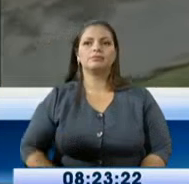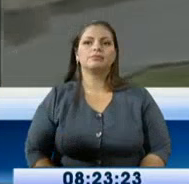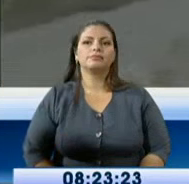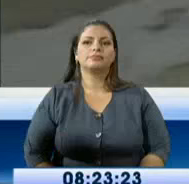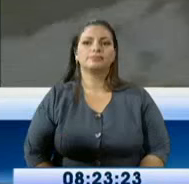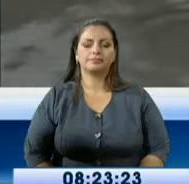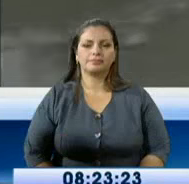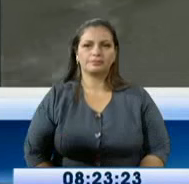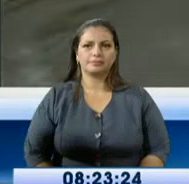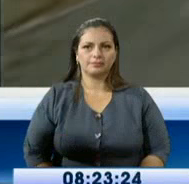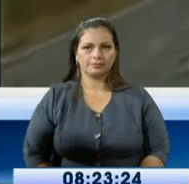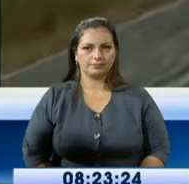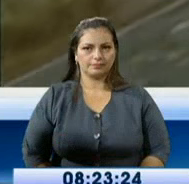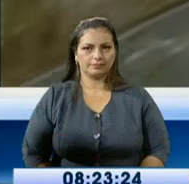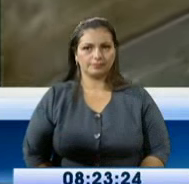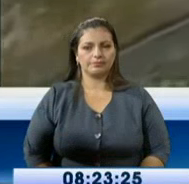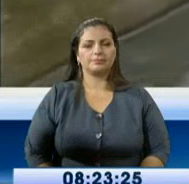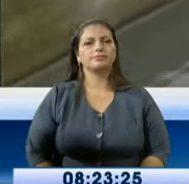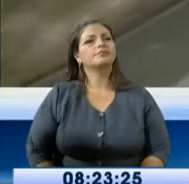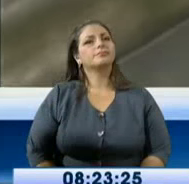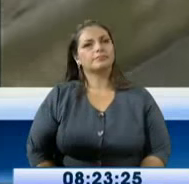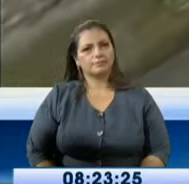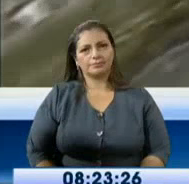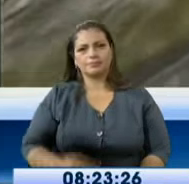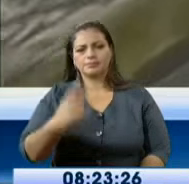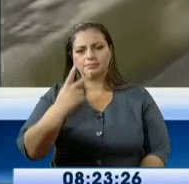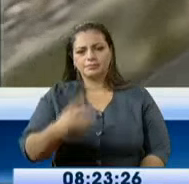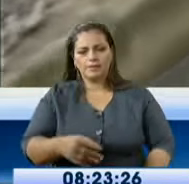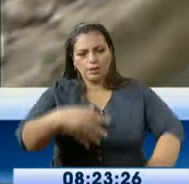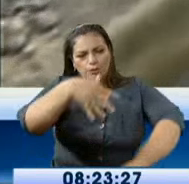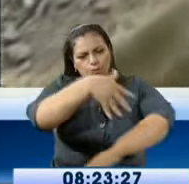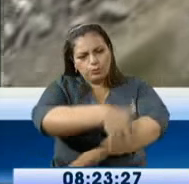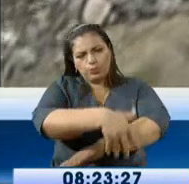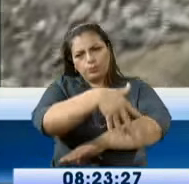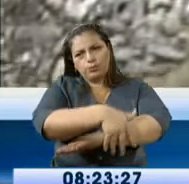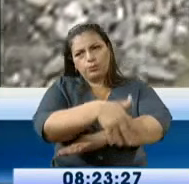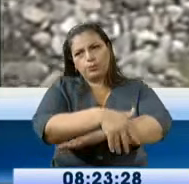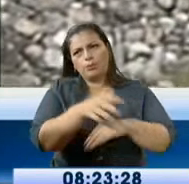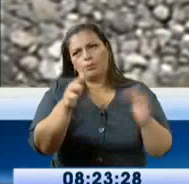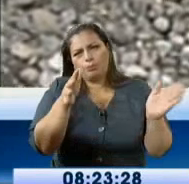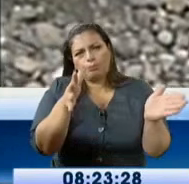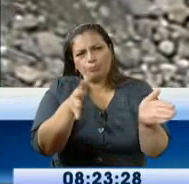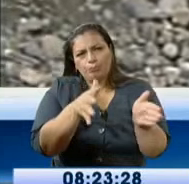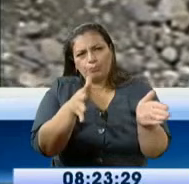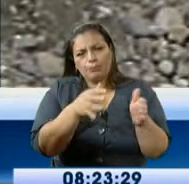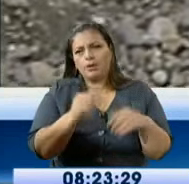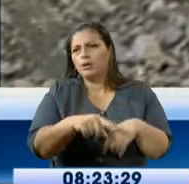las cámaras pequeñas que están en la acera, cuanto los colectores, toditos.